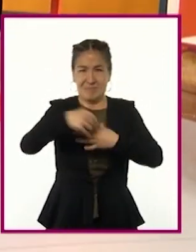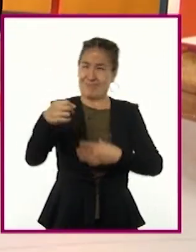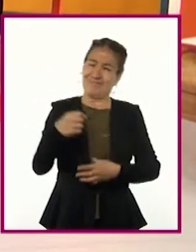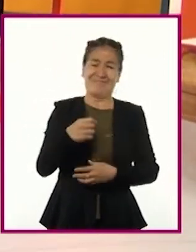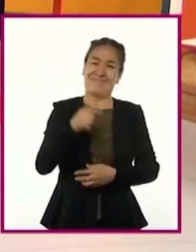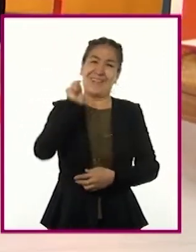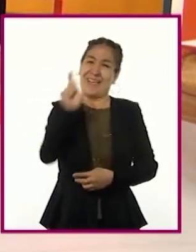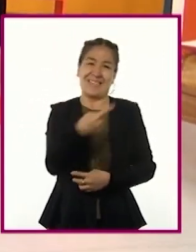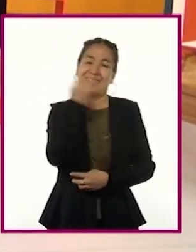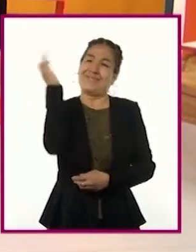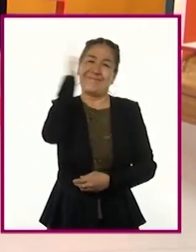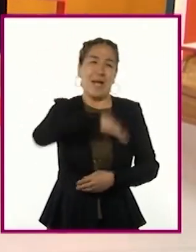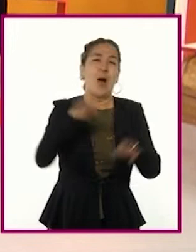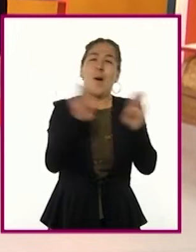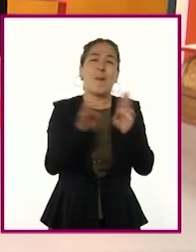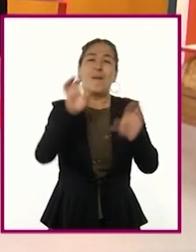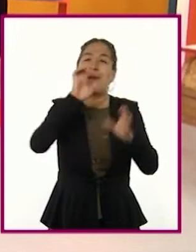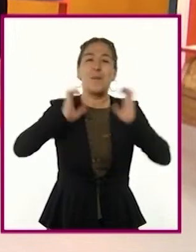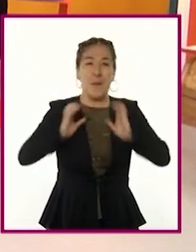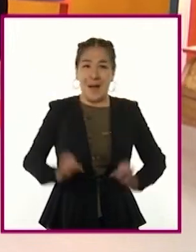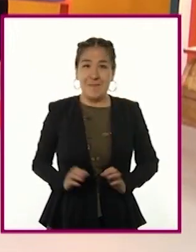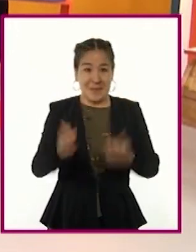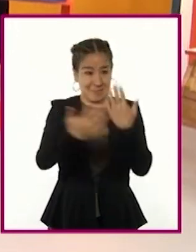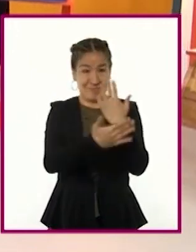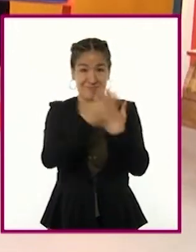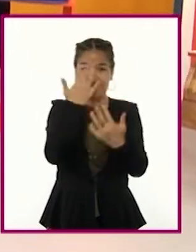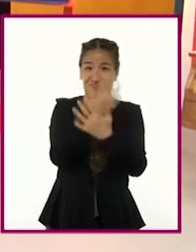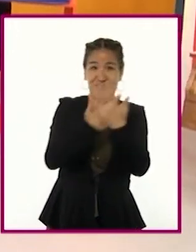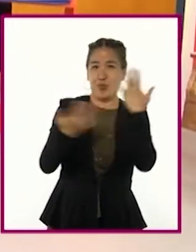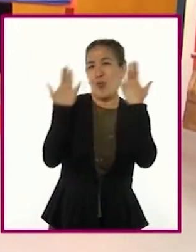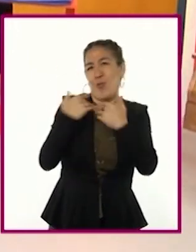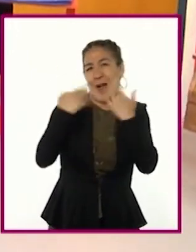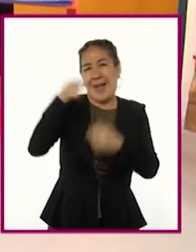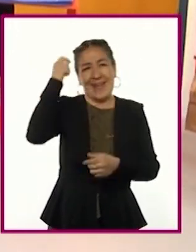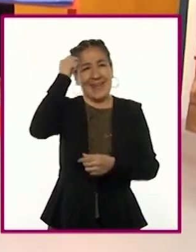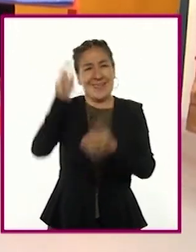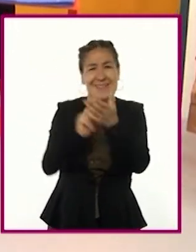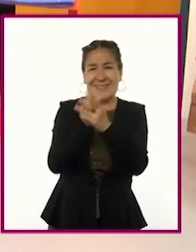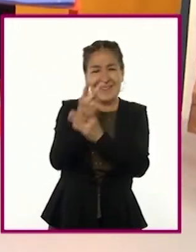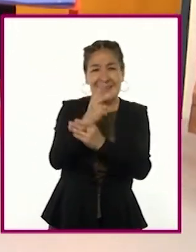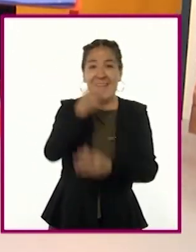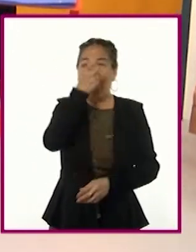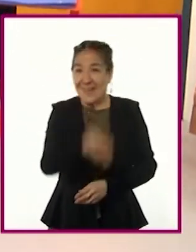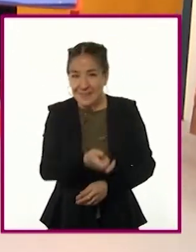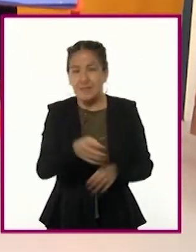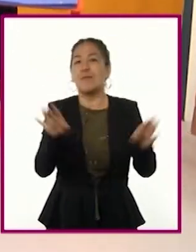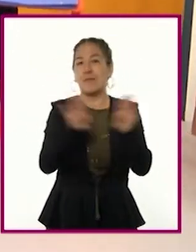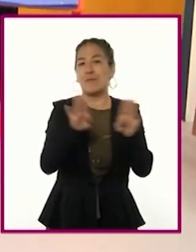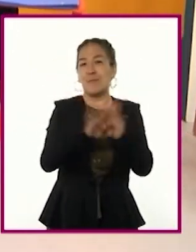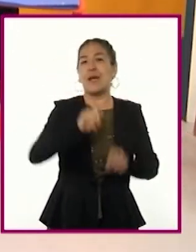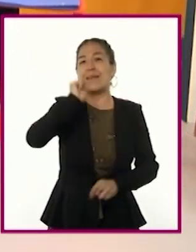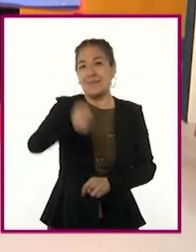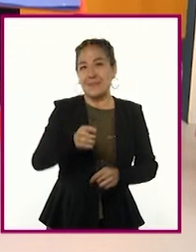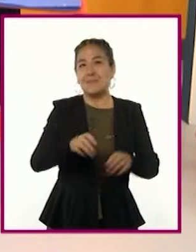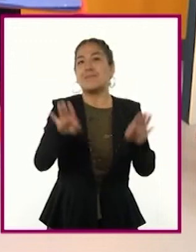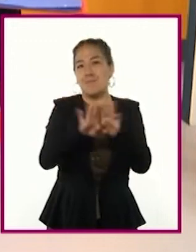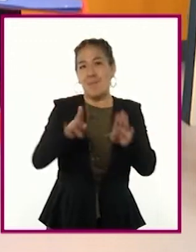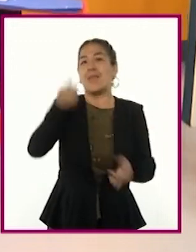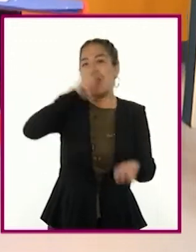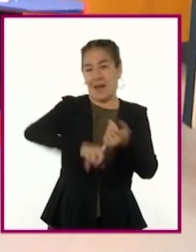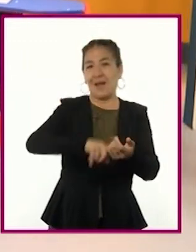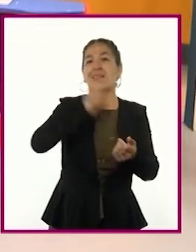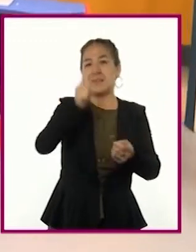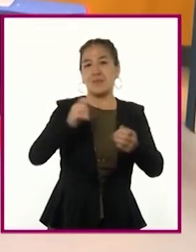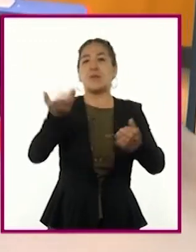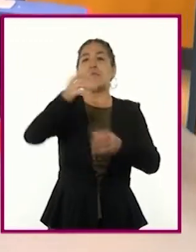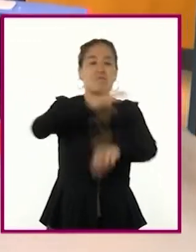que esta área del cuerpo no tiene folículos pilosos, los cuales darían origen al vello como el que encontramos